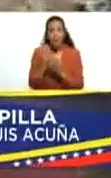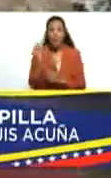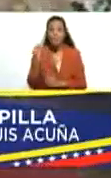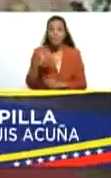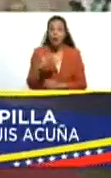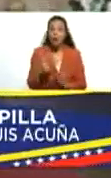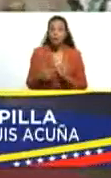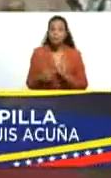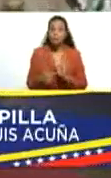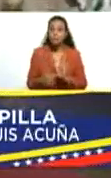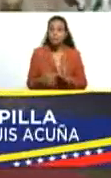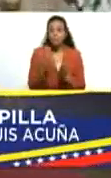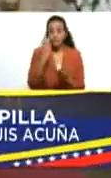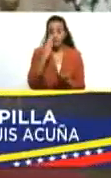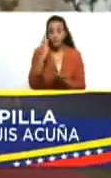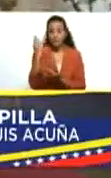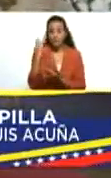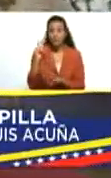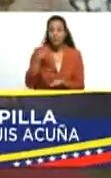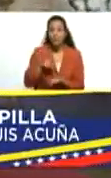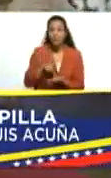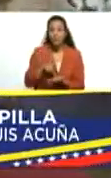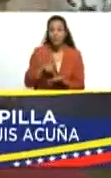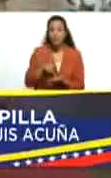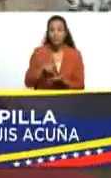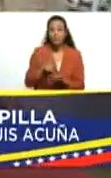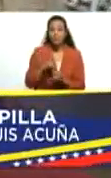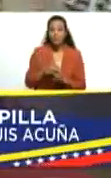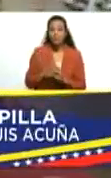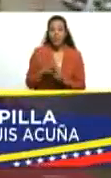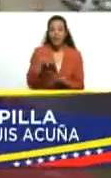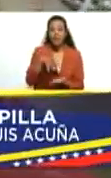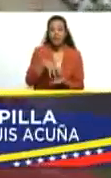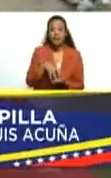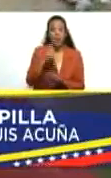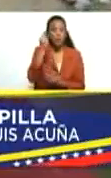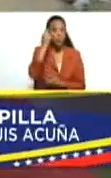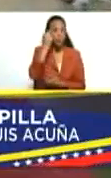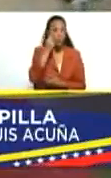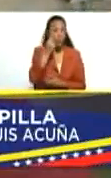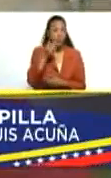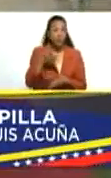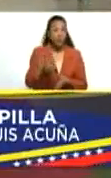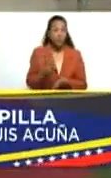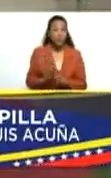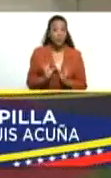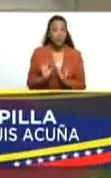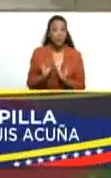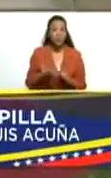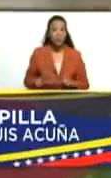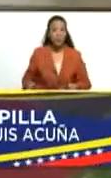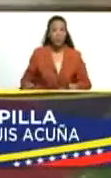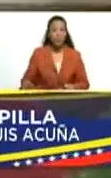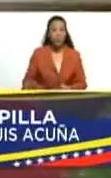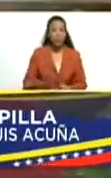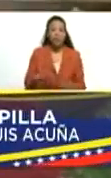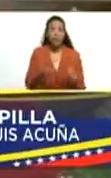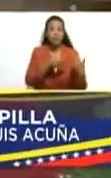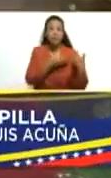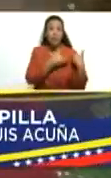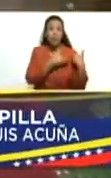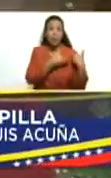que es procedente del estado Sucre. Justamente ejerció